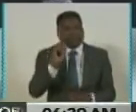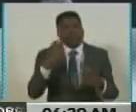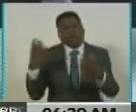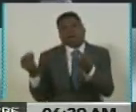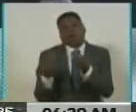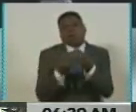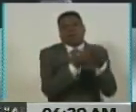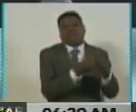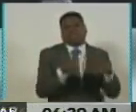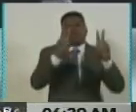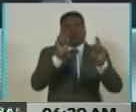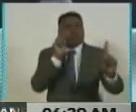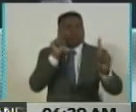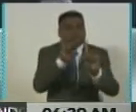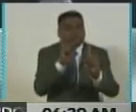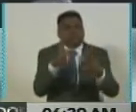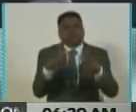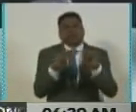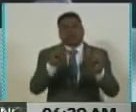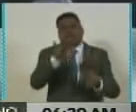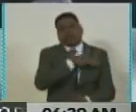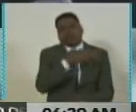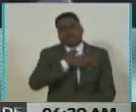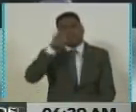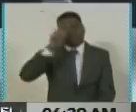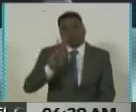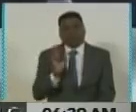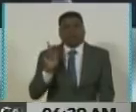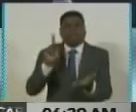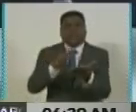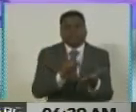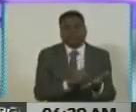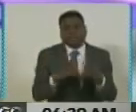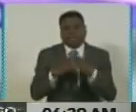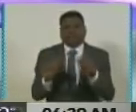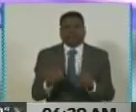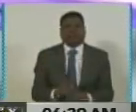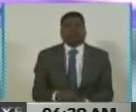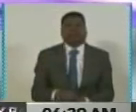por acompañar en las nuevas aspiraciones que tiene la sociedad venezolana e incluirla en la solución de sus problemas.